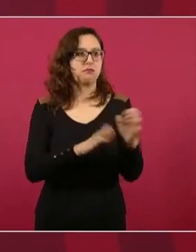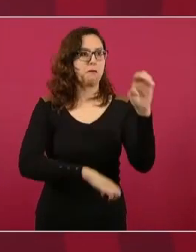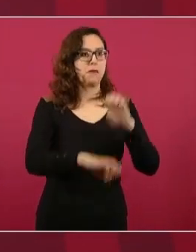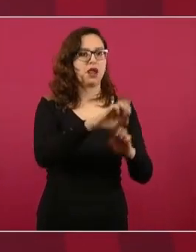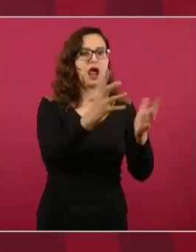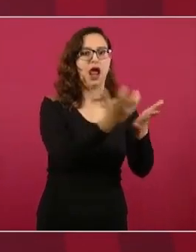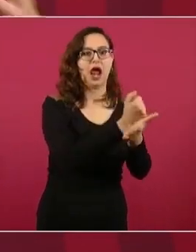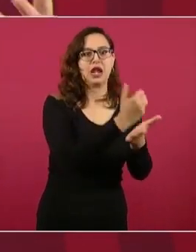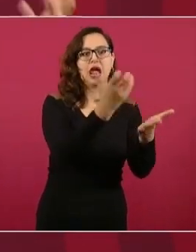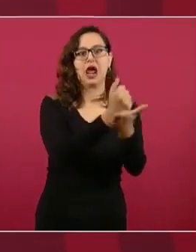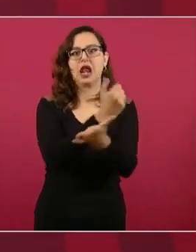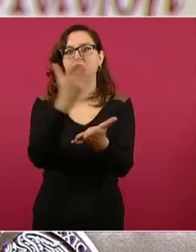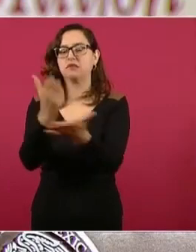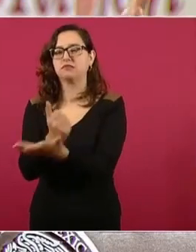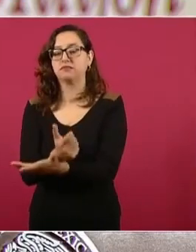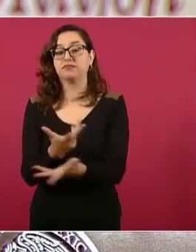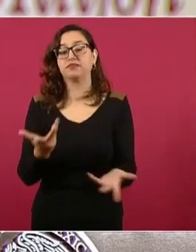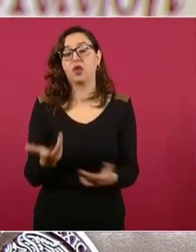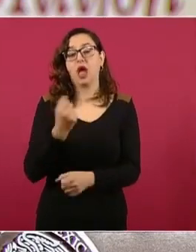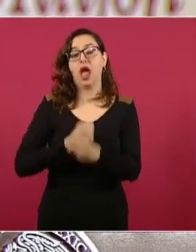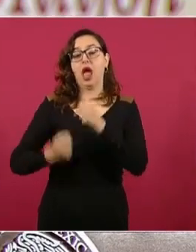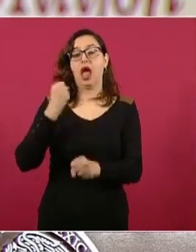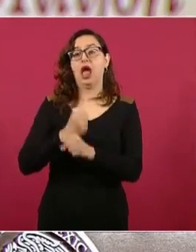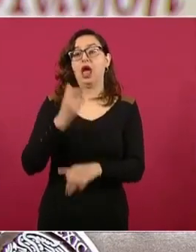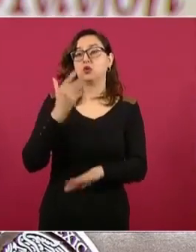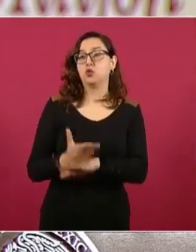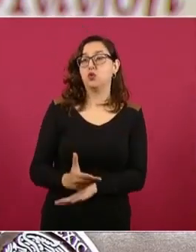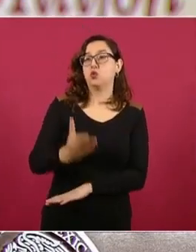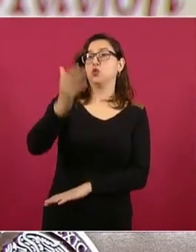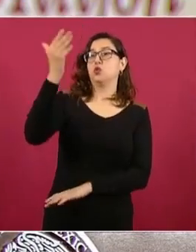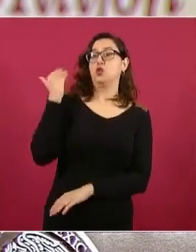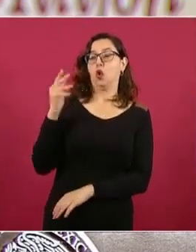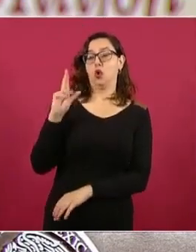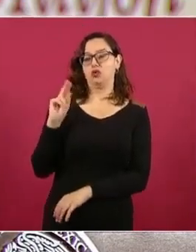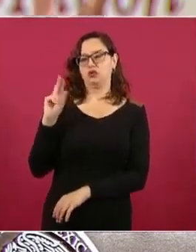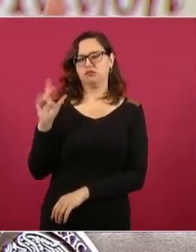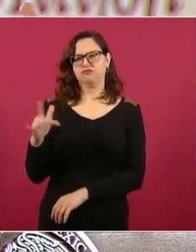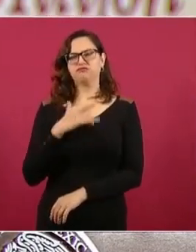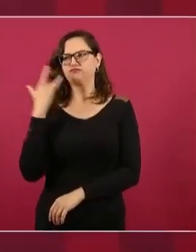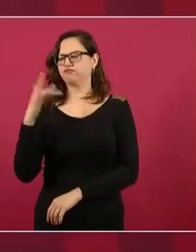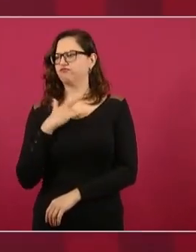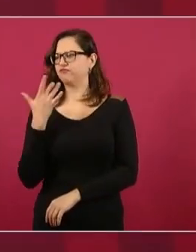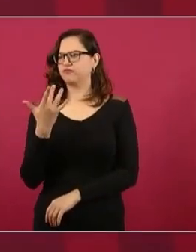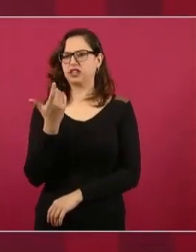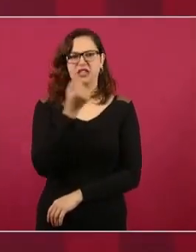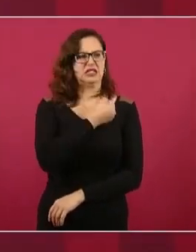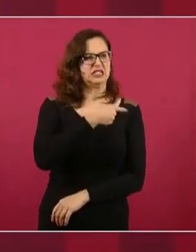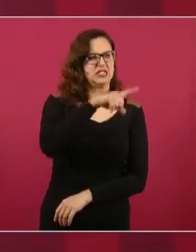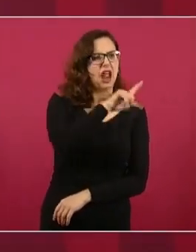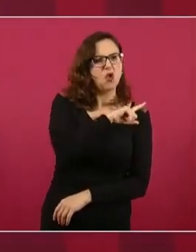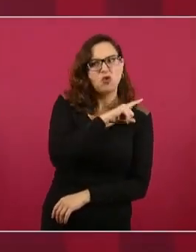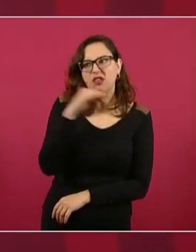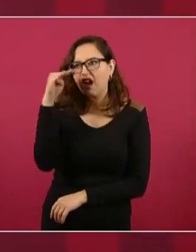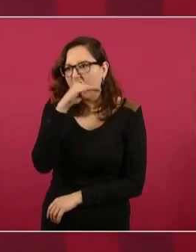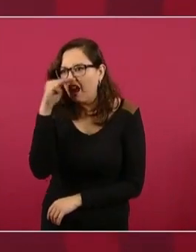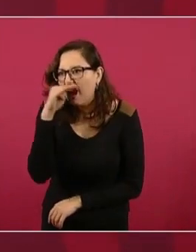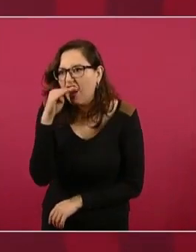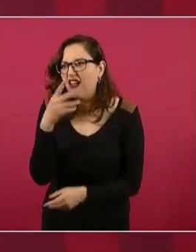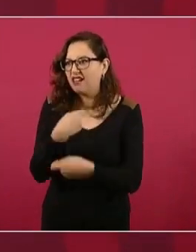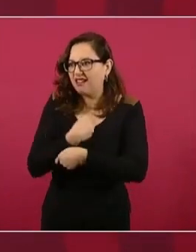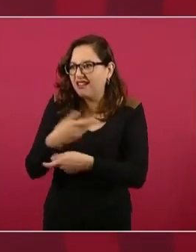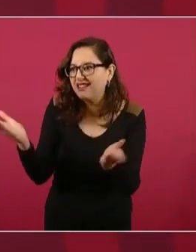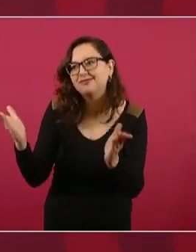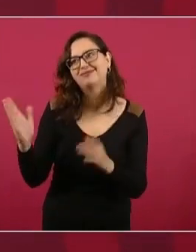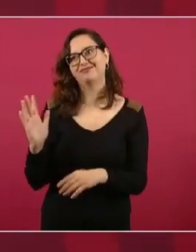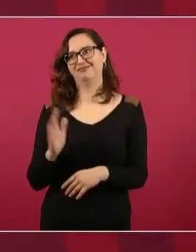visualizó que se necesitaba expandir mercado para todas estas corporaciones y se forzaron estos modelos como parte de las llamadas